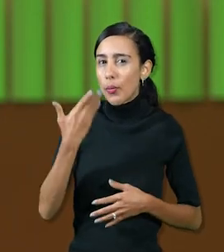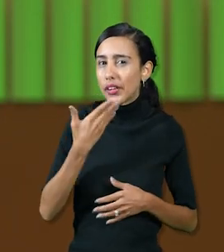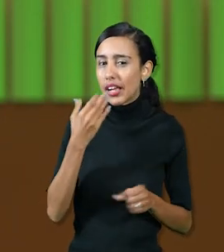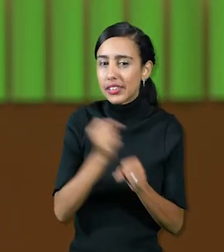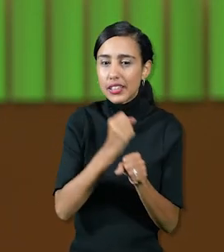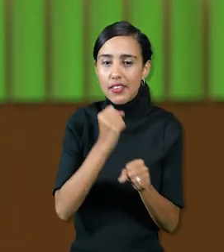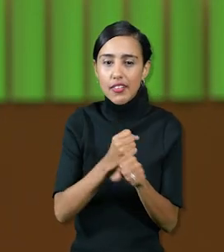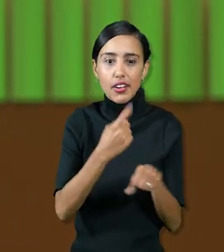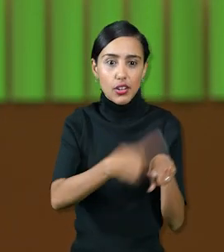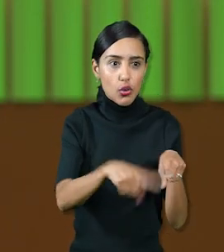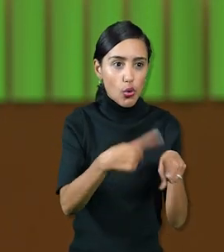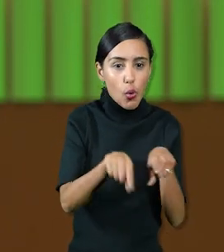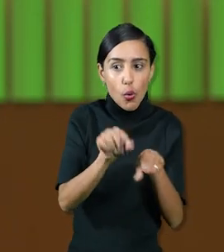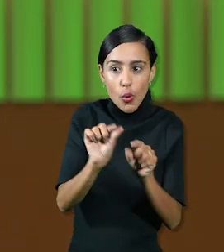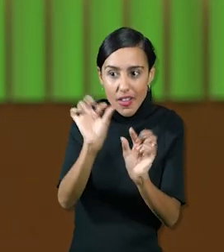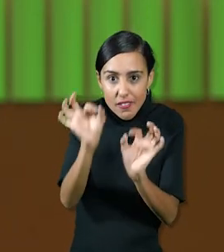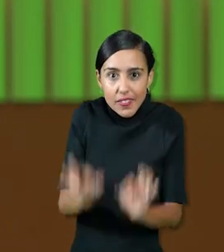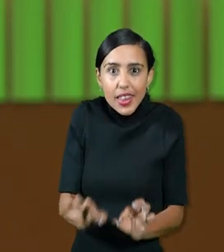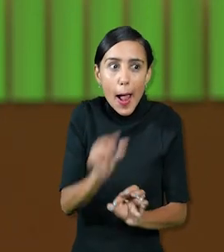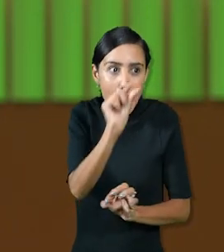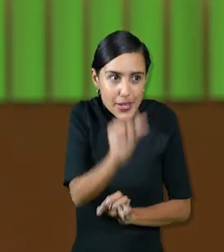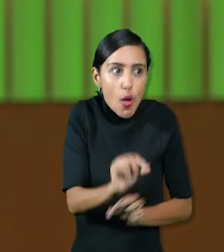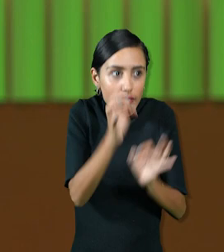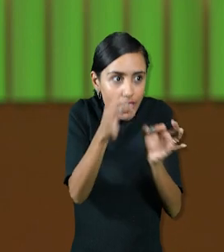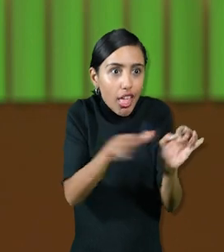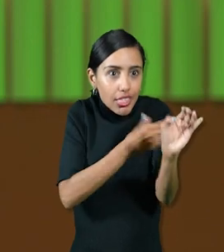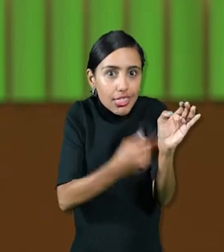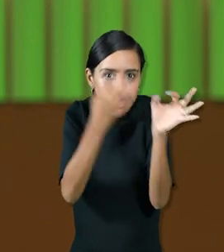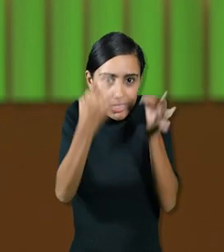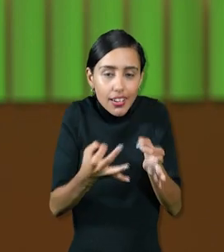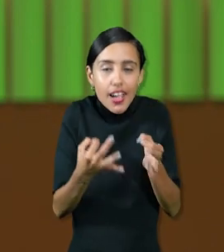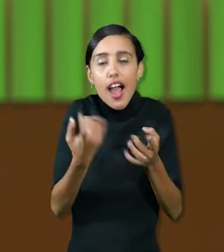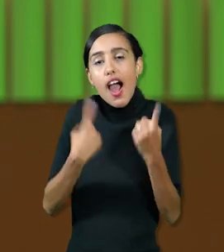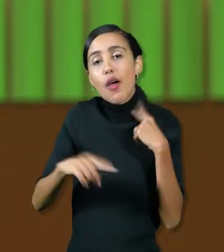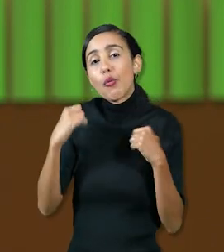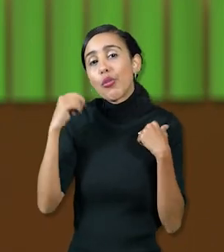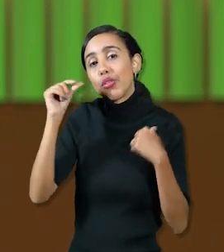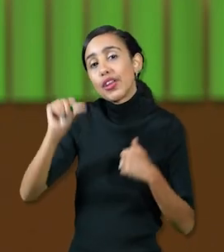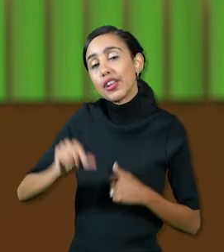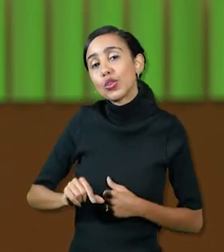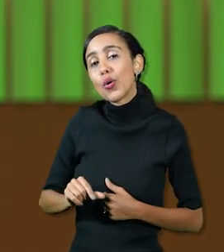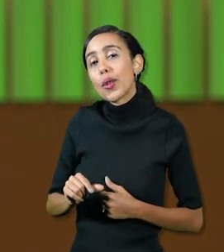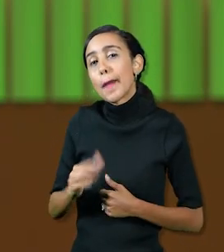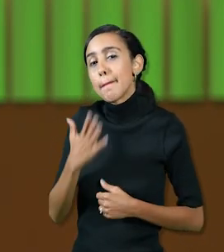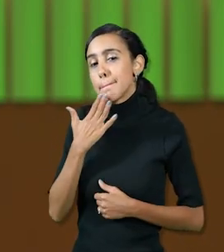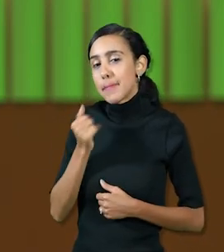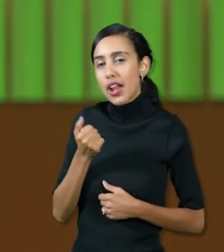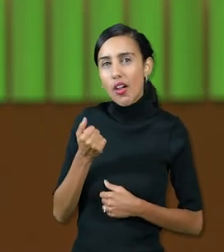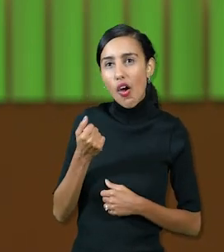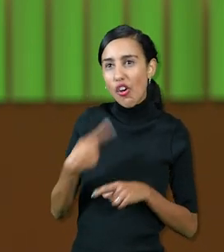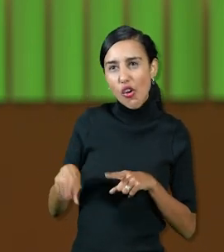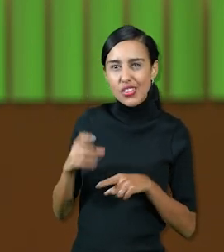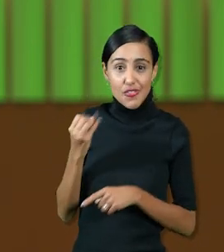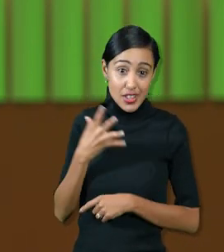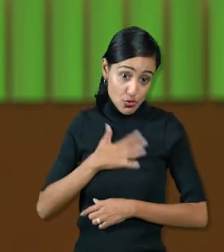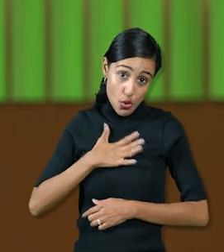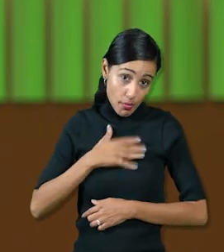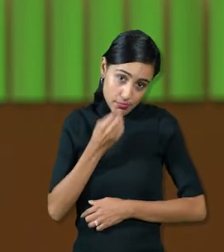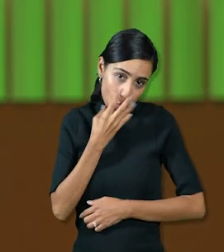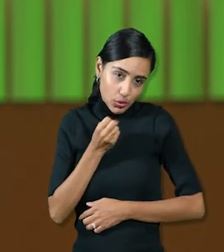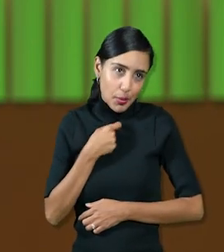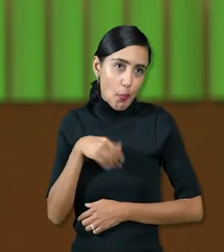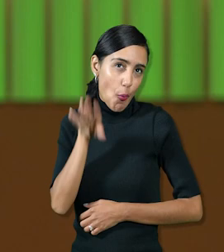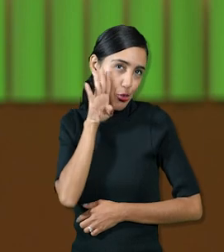con una materia que existe, que es verdadera, que está ahí. Hay directores que prefieren la ficción, como es mi caso, o